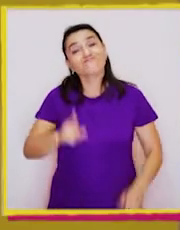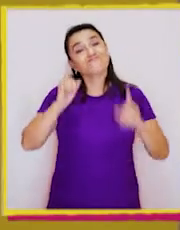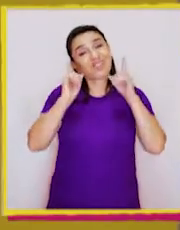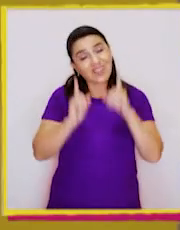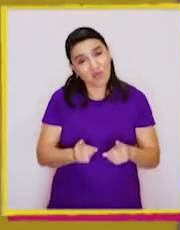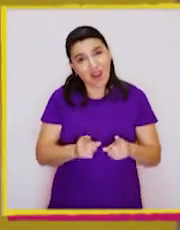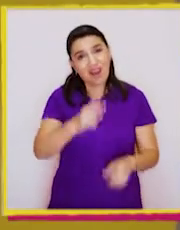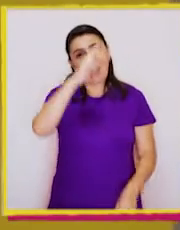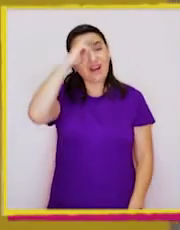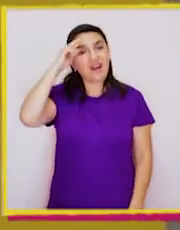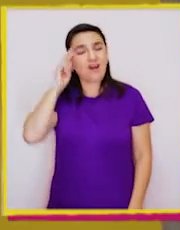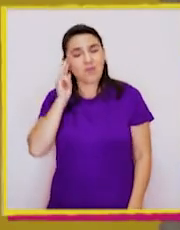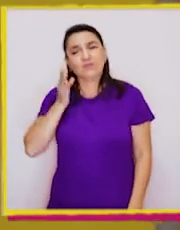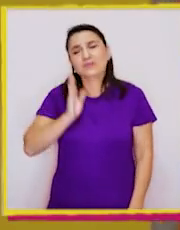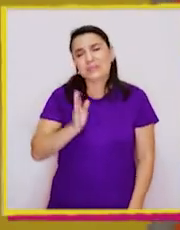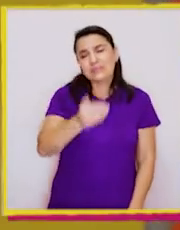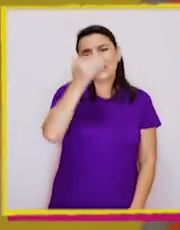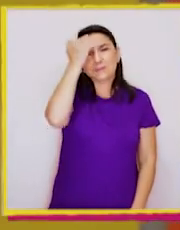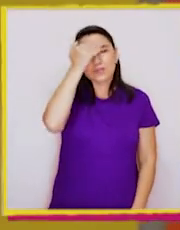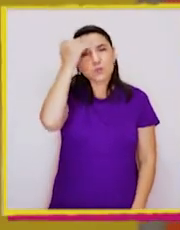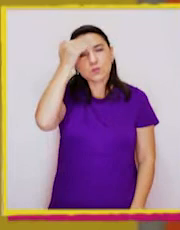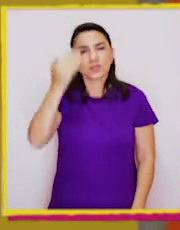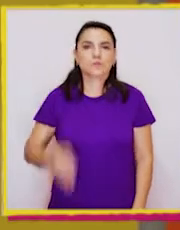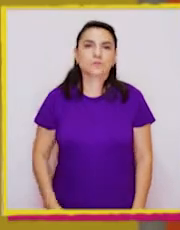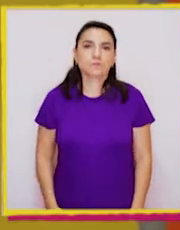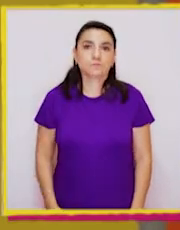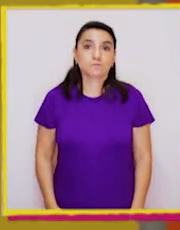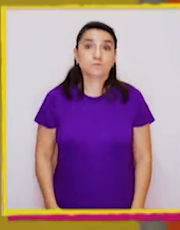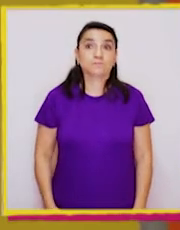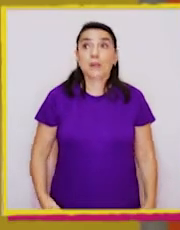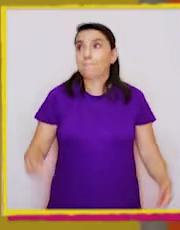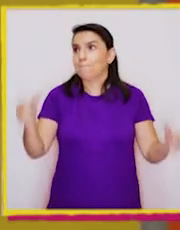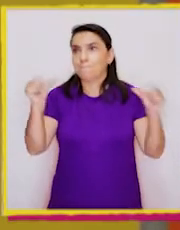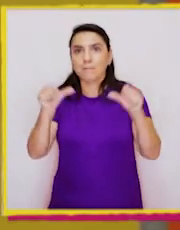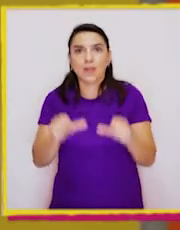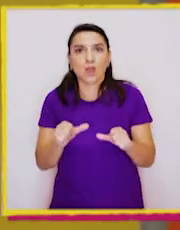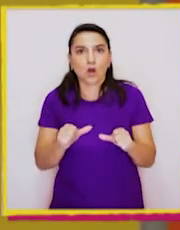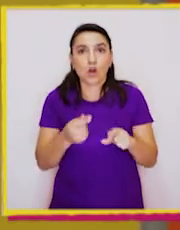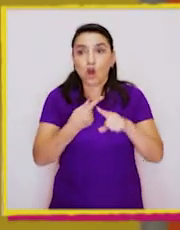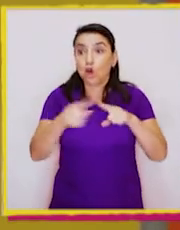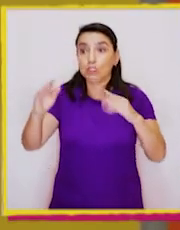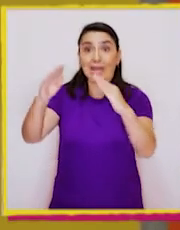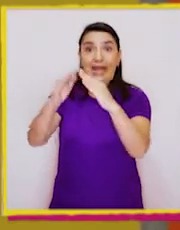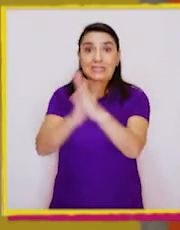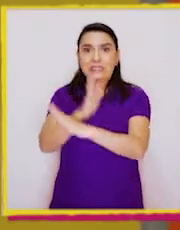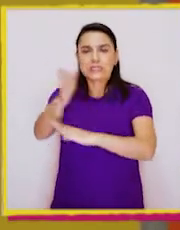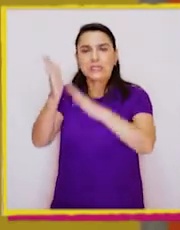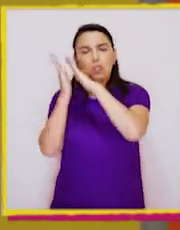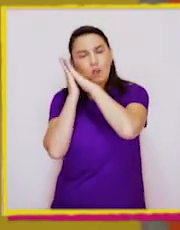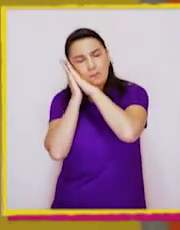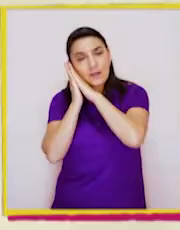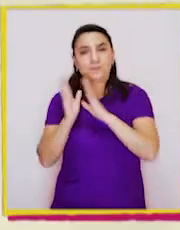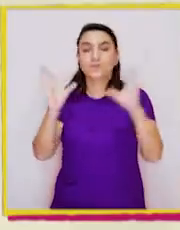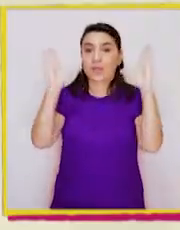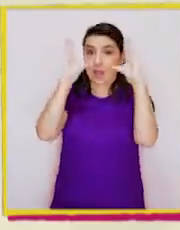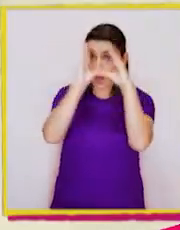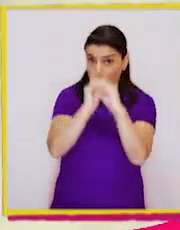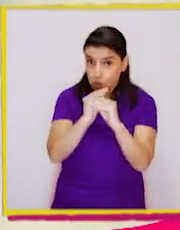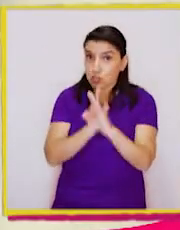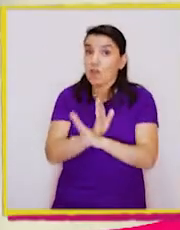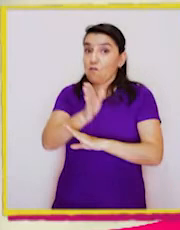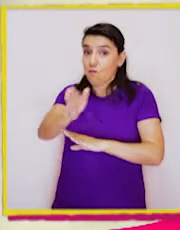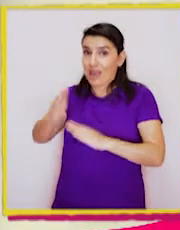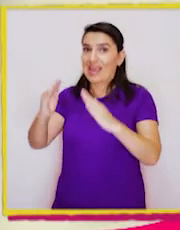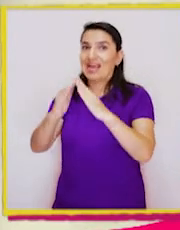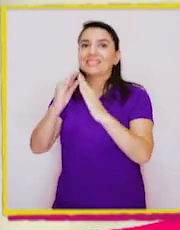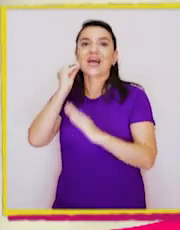así, Ramón seguía preocupado. Lo peor era dormir fuera de casa. Una noche tuvo que